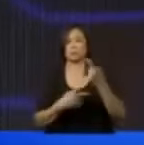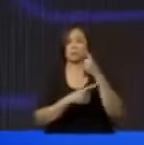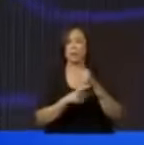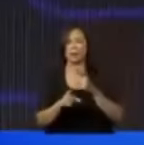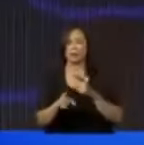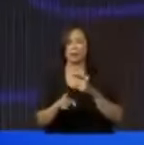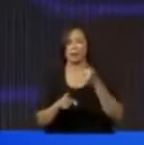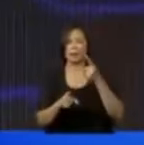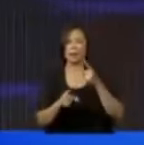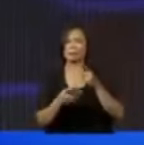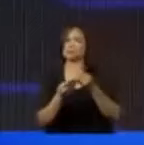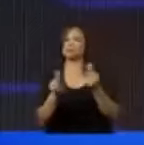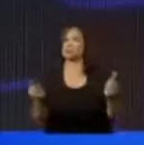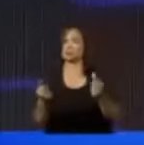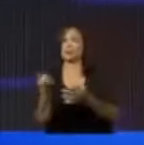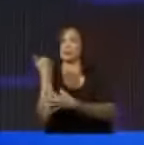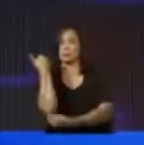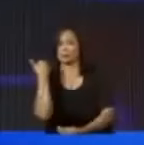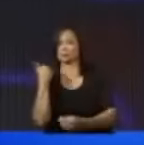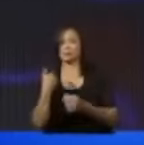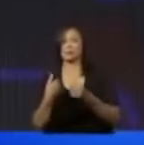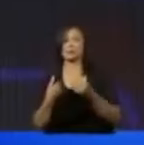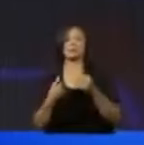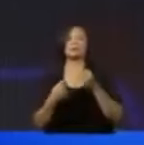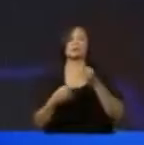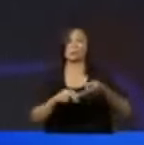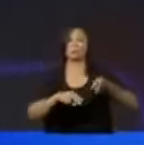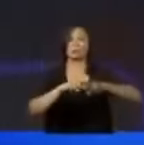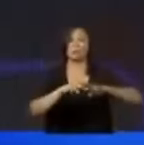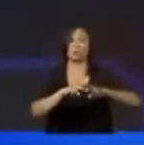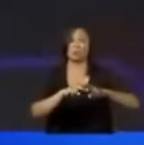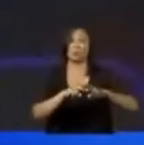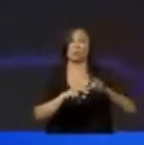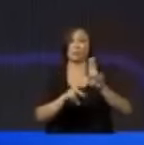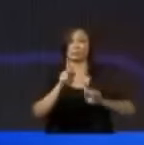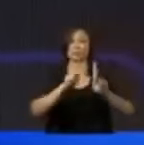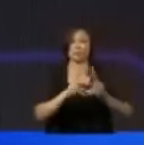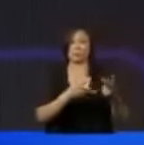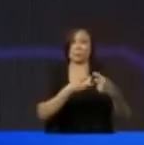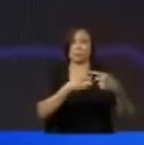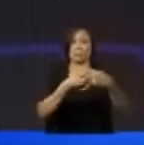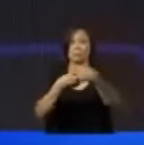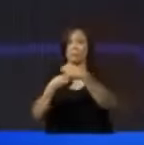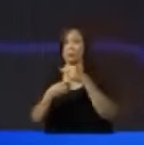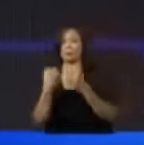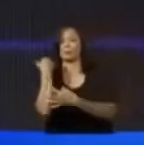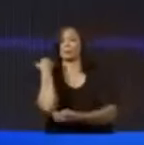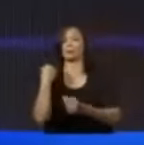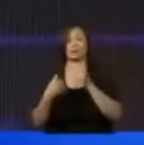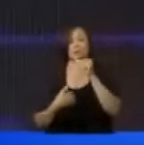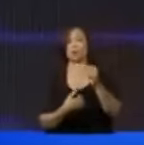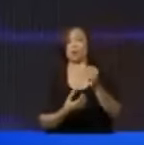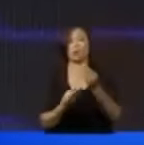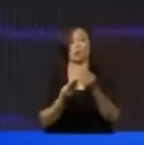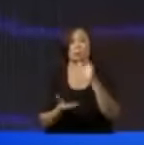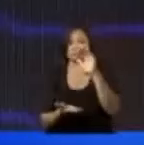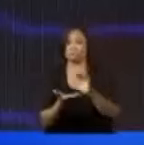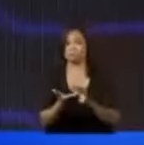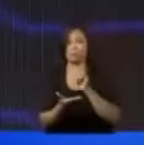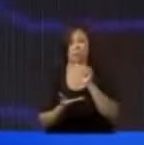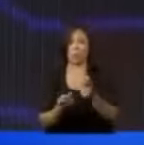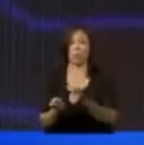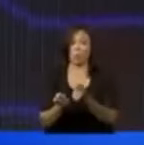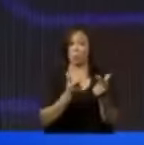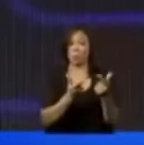son justamente para combatir la pobreza. Y si estamos aumentando el número de usuarios es porque reconozco que la pobreza no ha sido disminuida